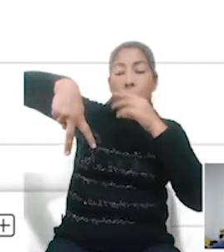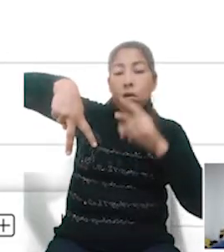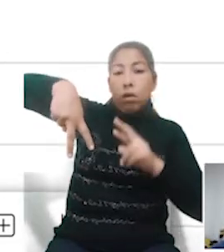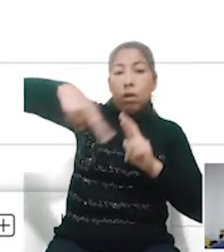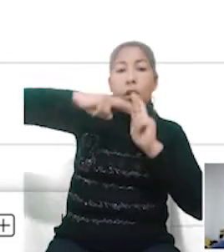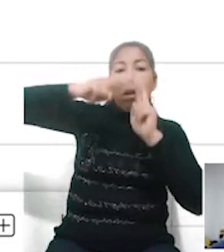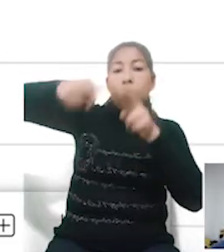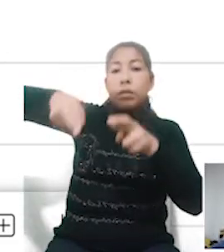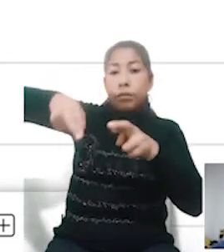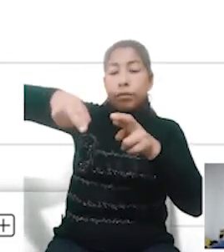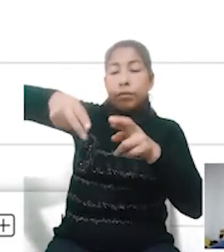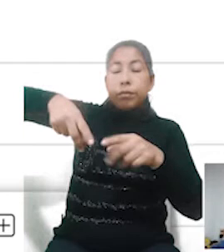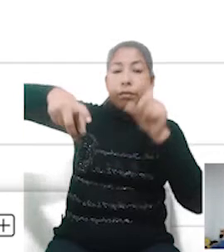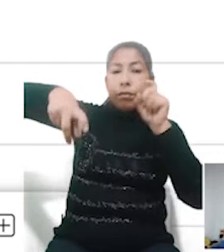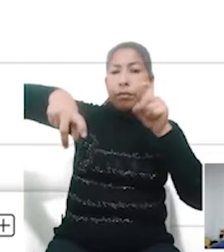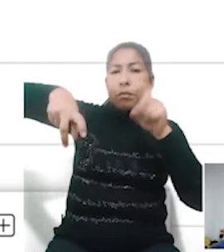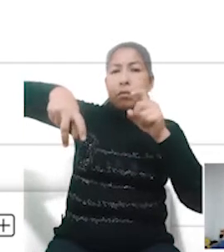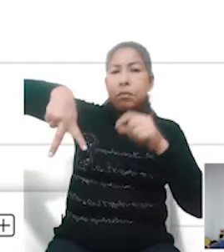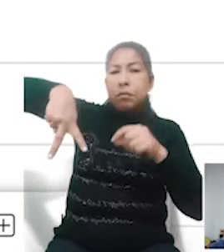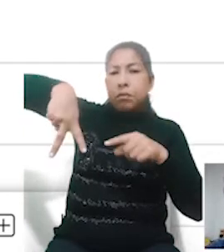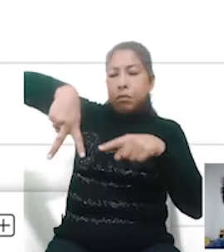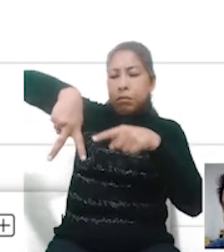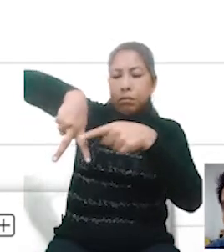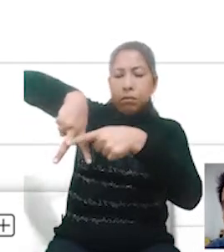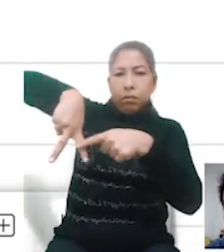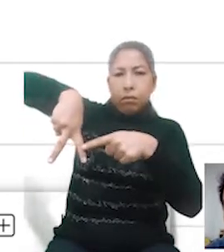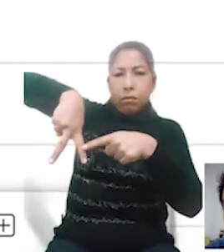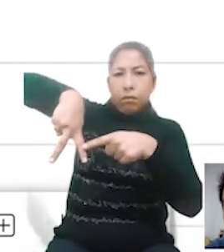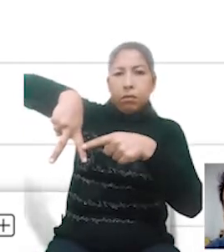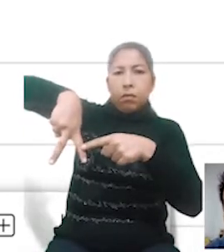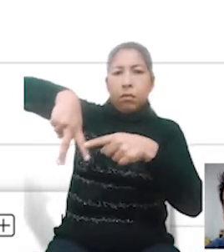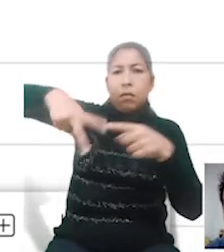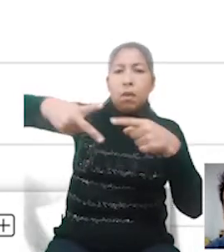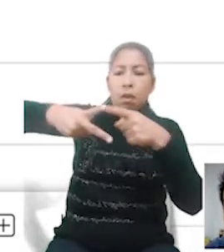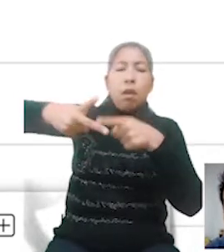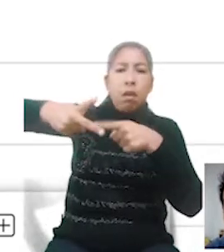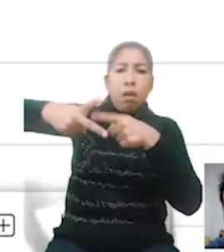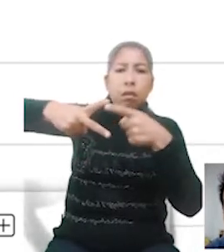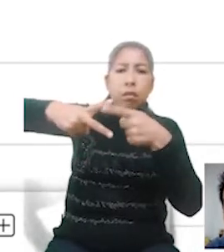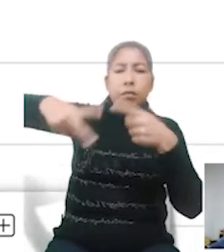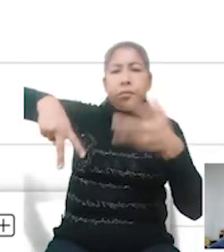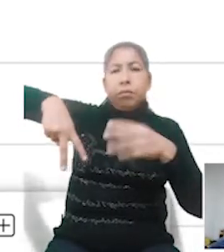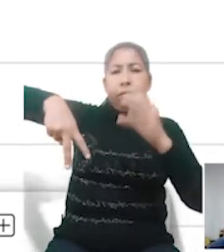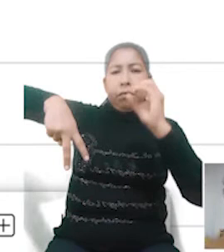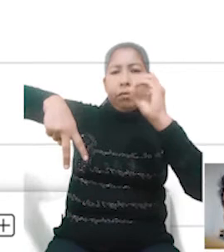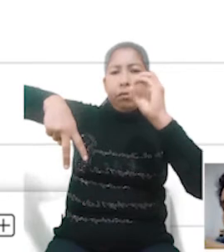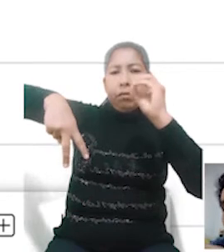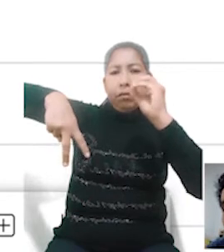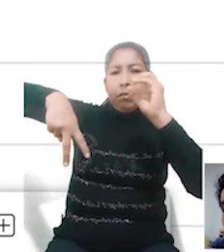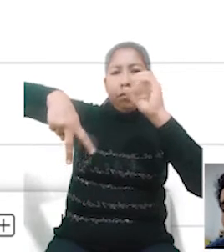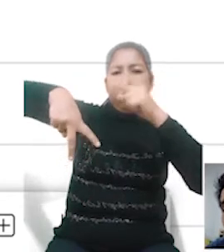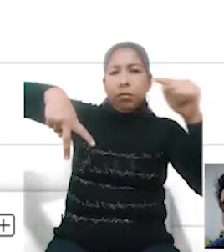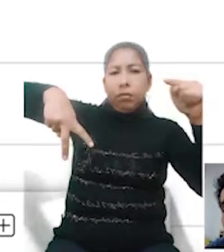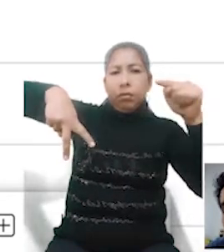esta longitud tenemos que identificar los datos. Tenemos que 42 grados es nuestro ángulo central. El radio de